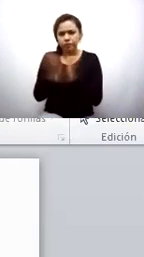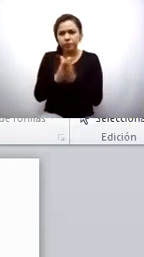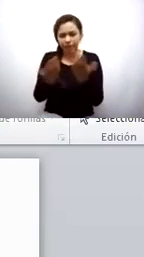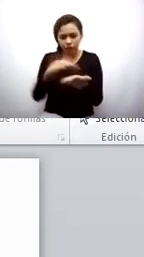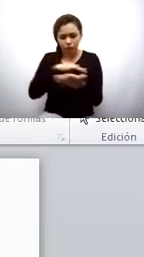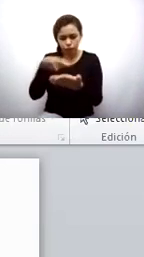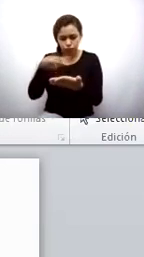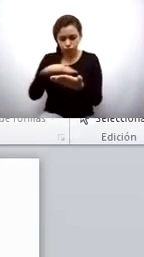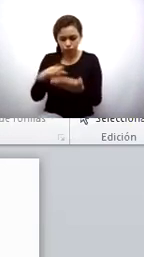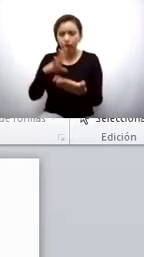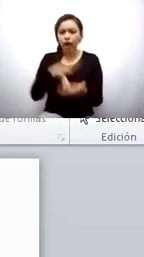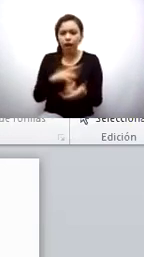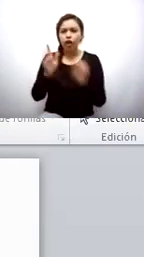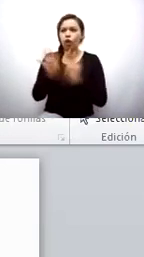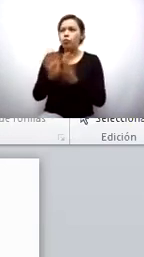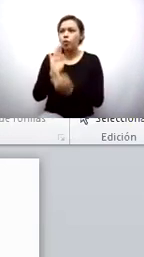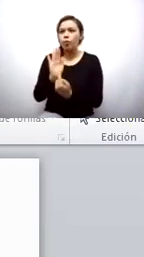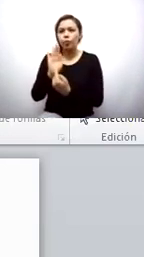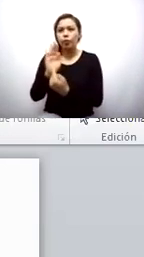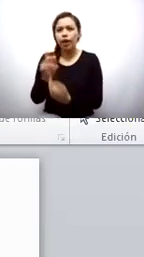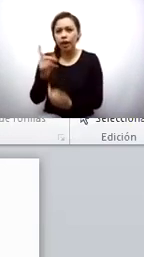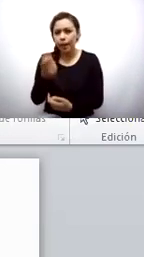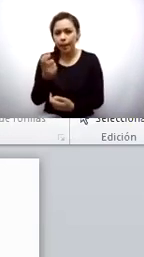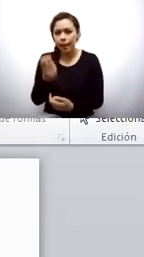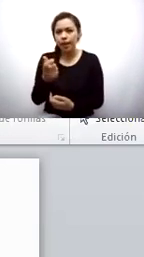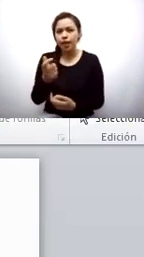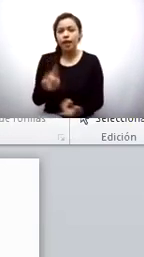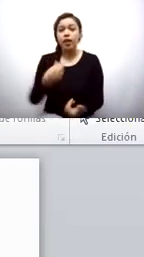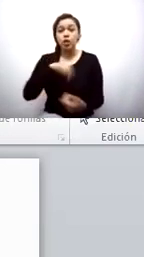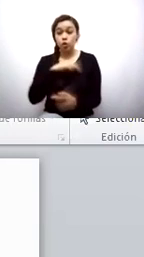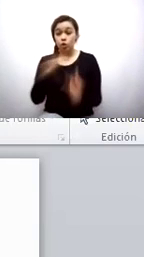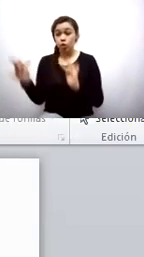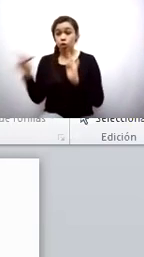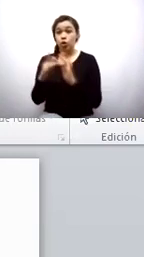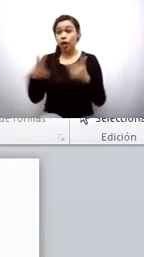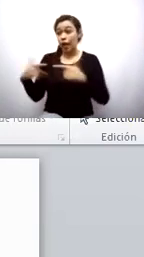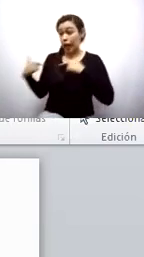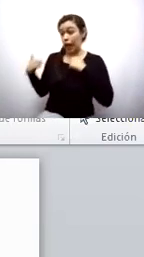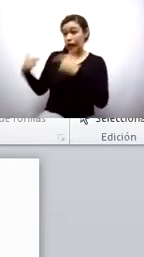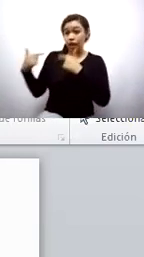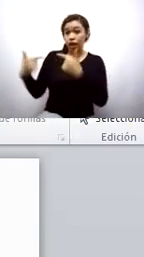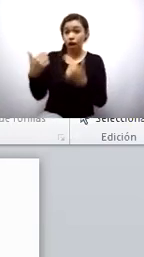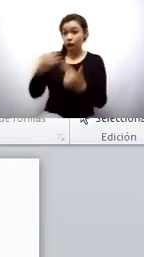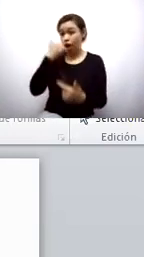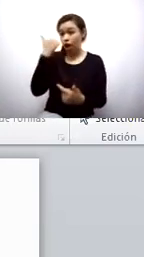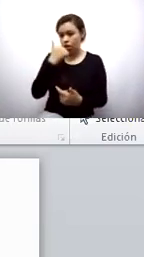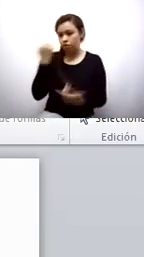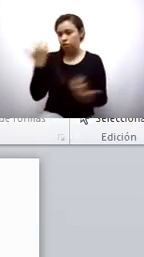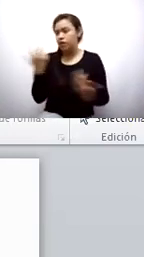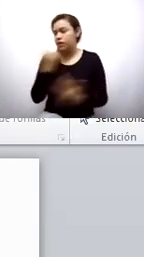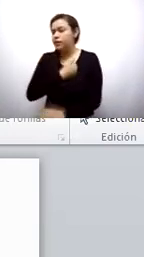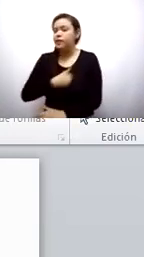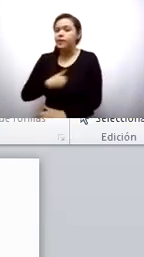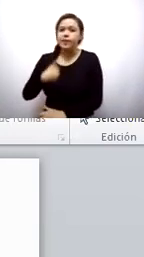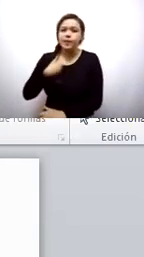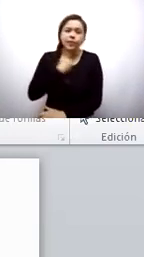dan una pequeña muestra de que estamos en contacto con una generación de alumnos que desgraciadamente ya ha